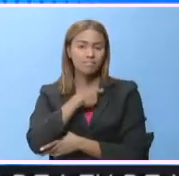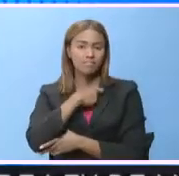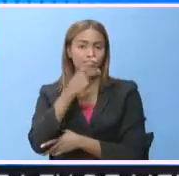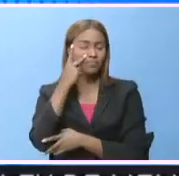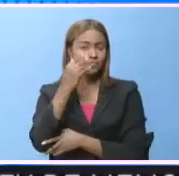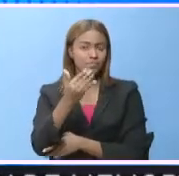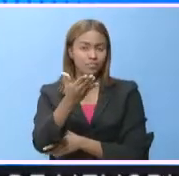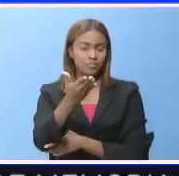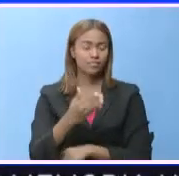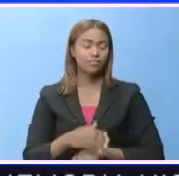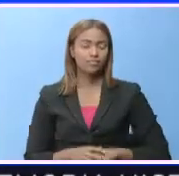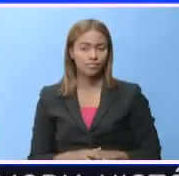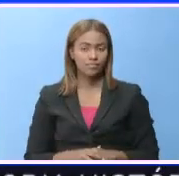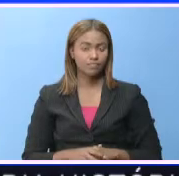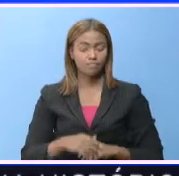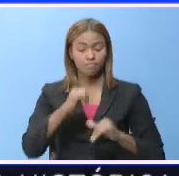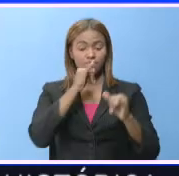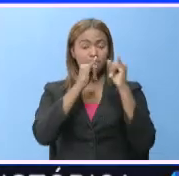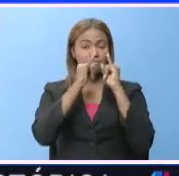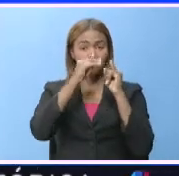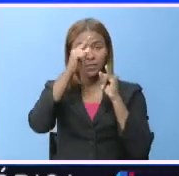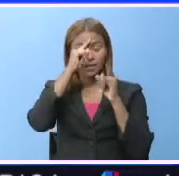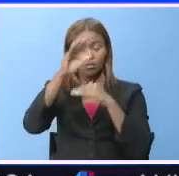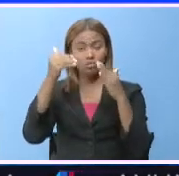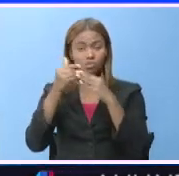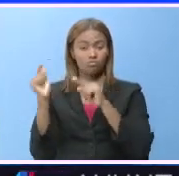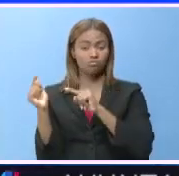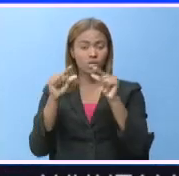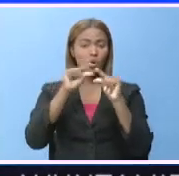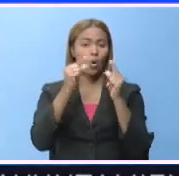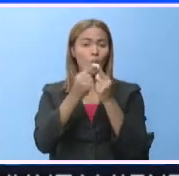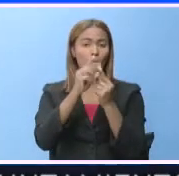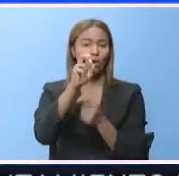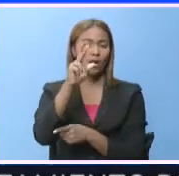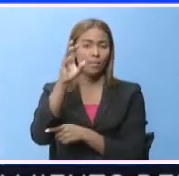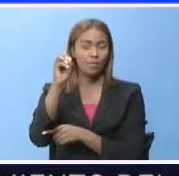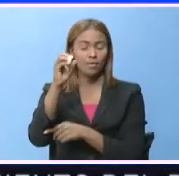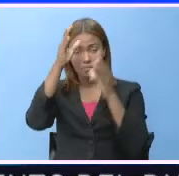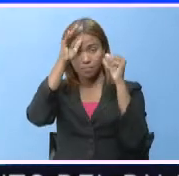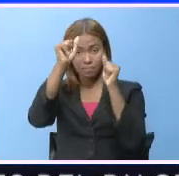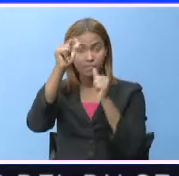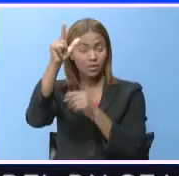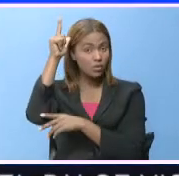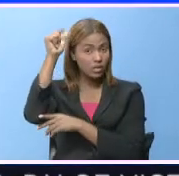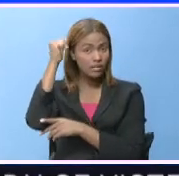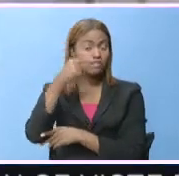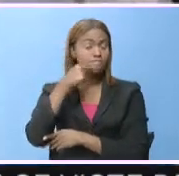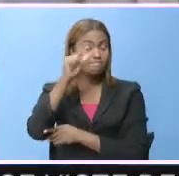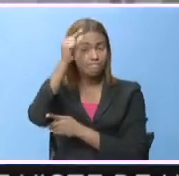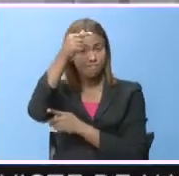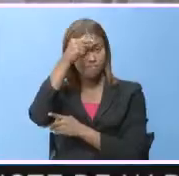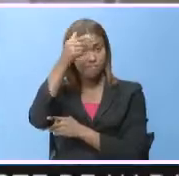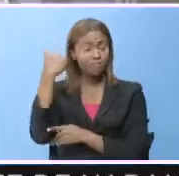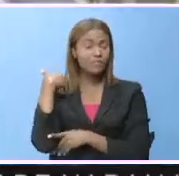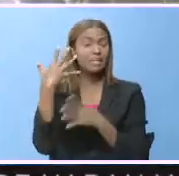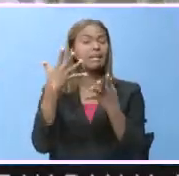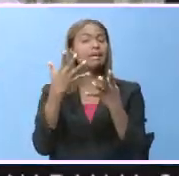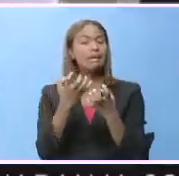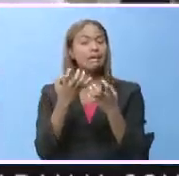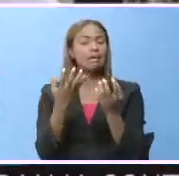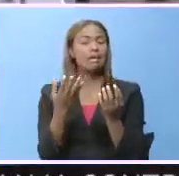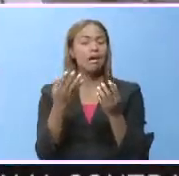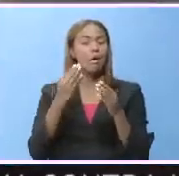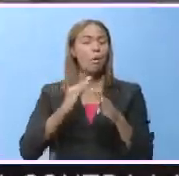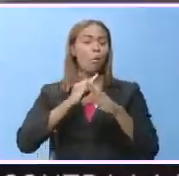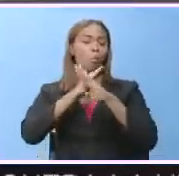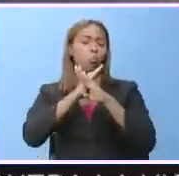Veamos. Al ser entrevistado por los medios que integran el grupo Corripio, el presidente Luis Abinader manifestó que el gobierno es el más interesado en levantar las